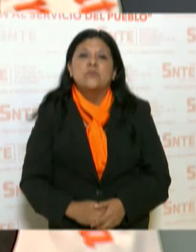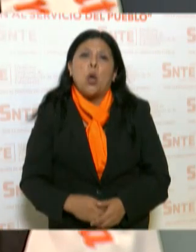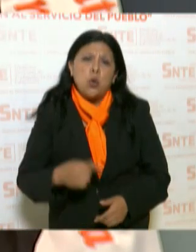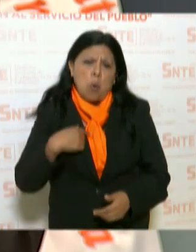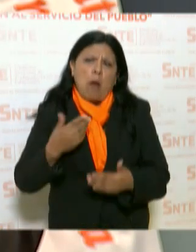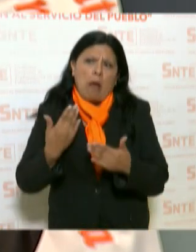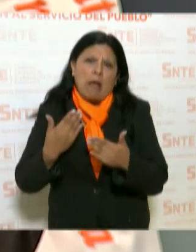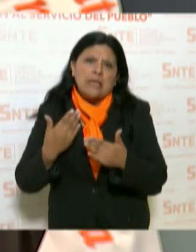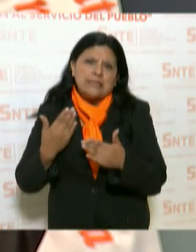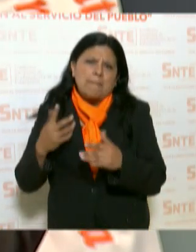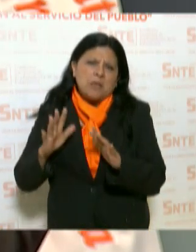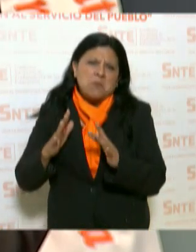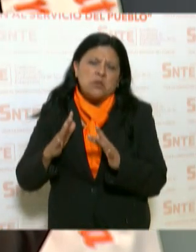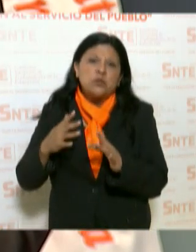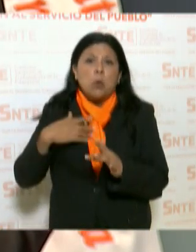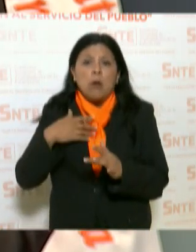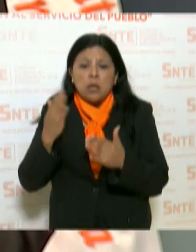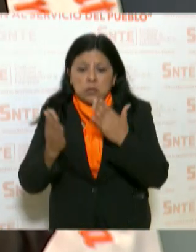estudiante de primaria